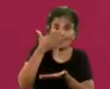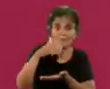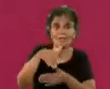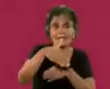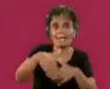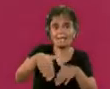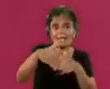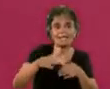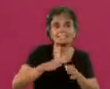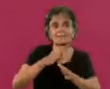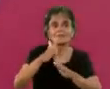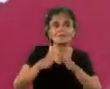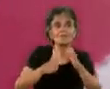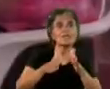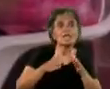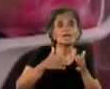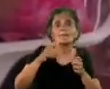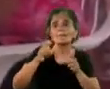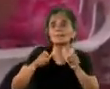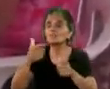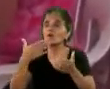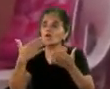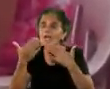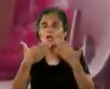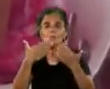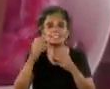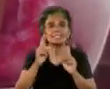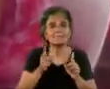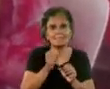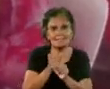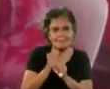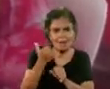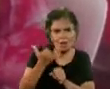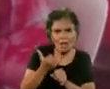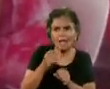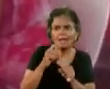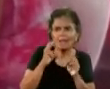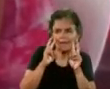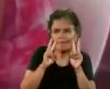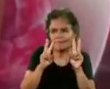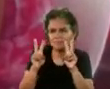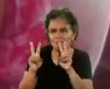dialogar con los vecinos e inspeccionar los trabajos a realizar.